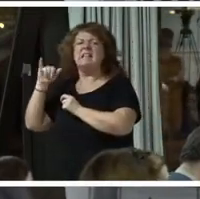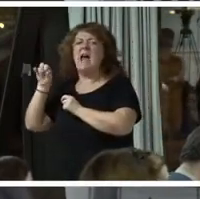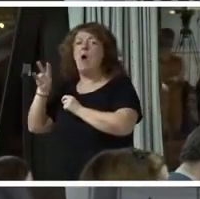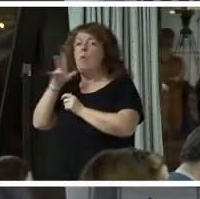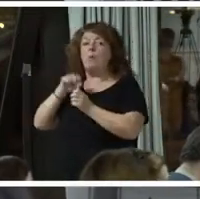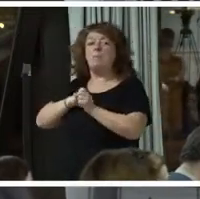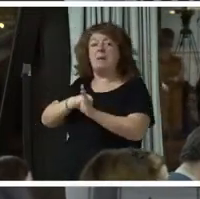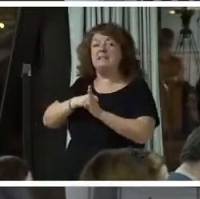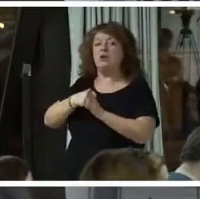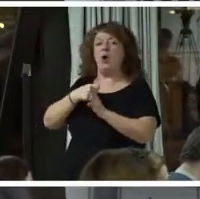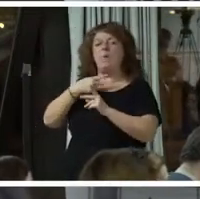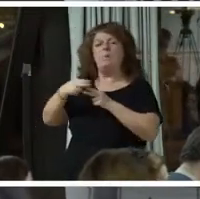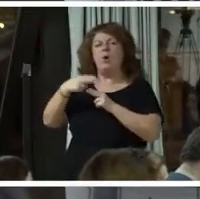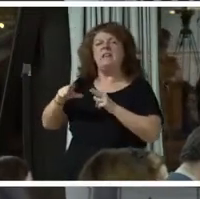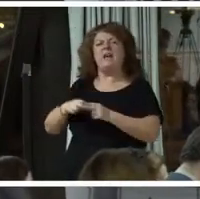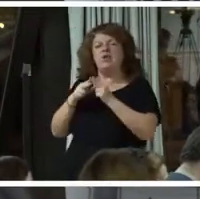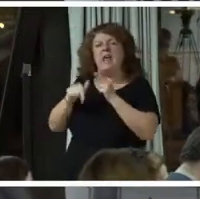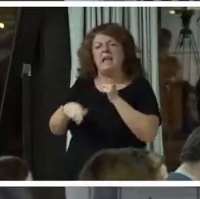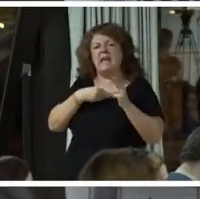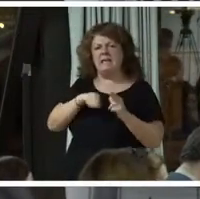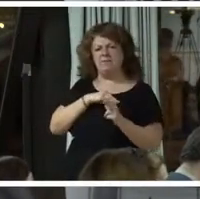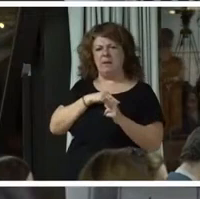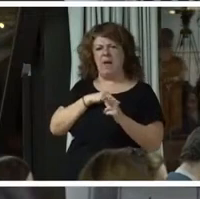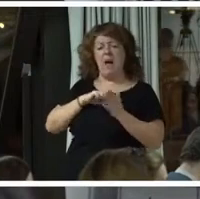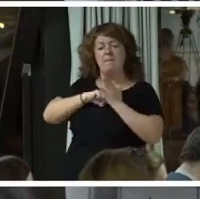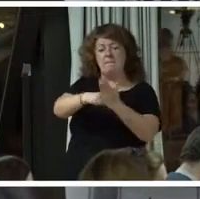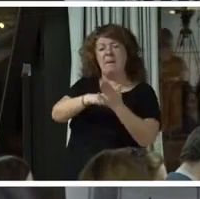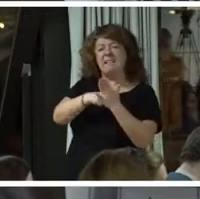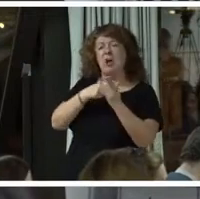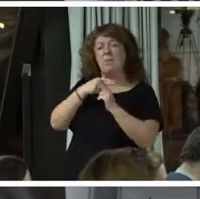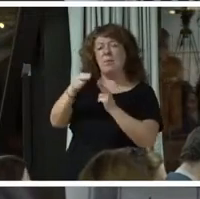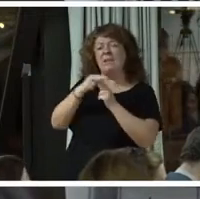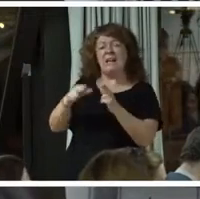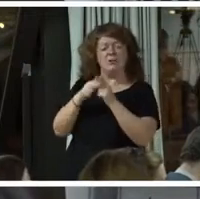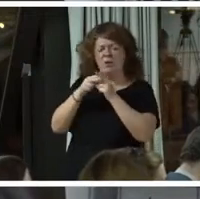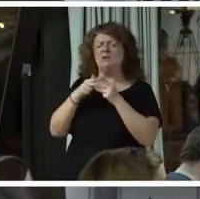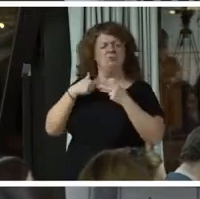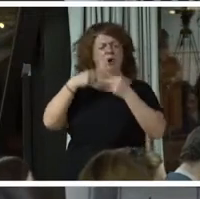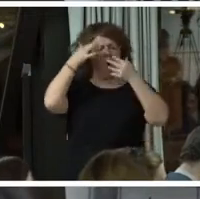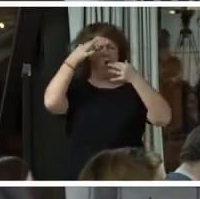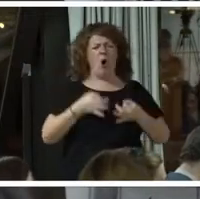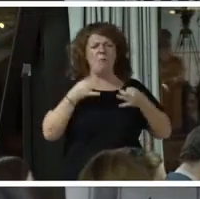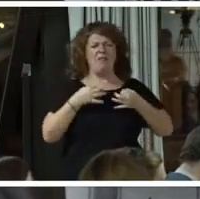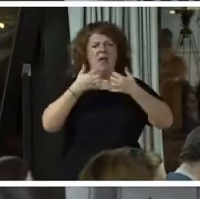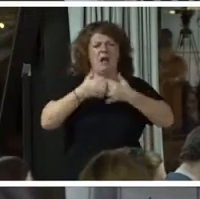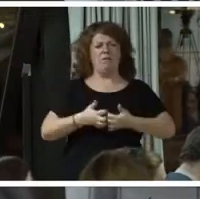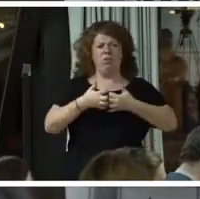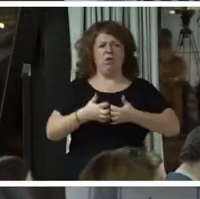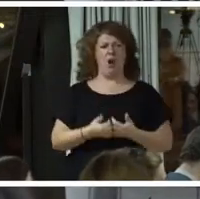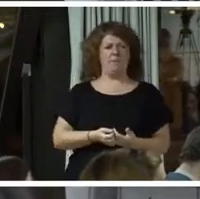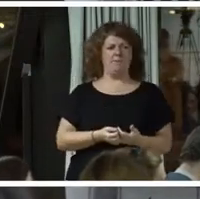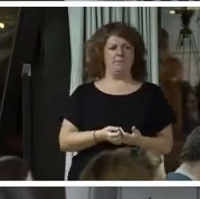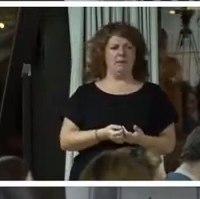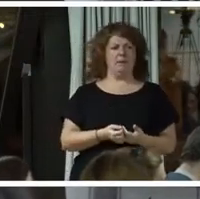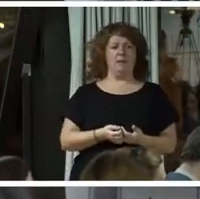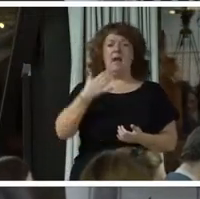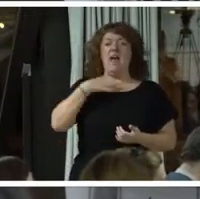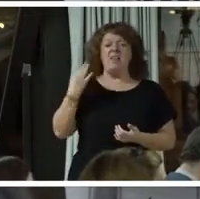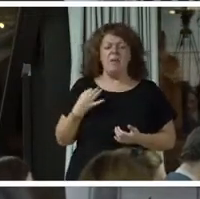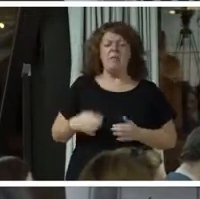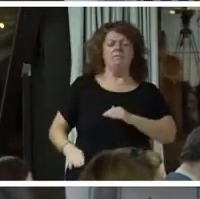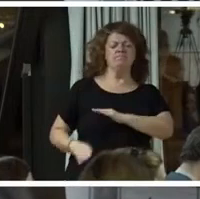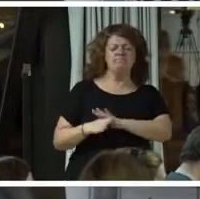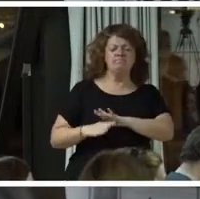la política y social en España la presión política y social yo estoy convencida de que funciona y de que tenemos que